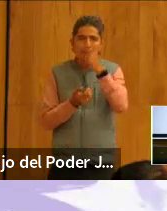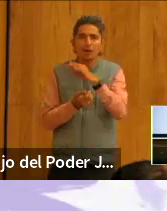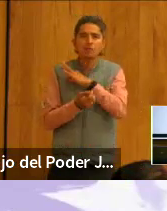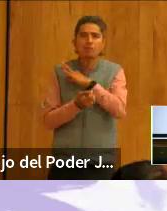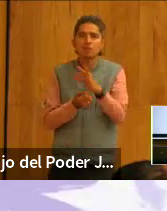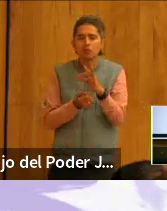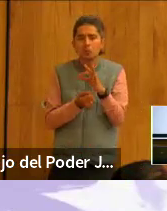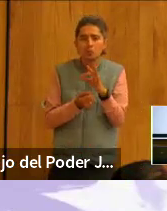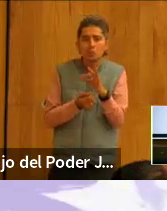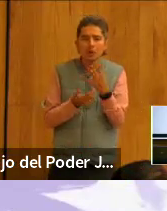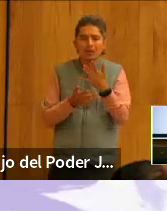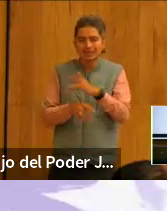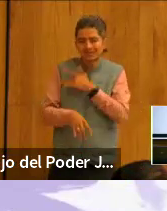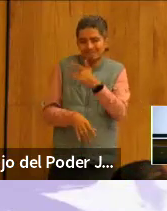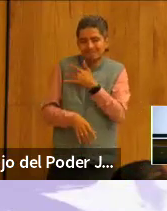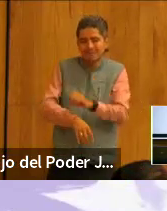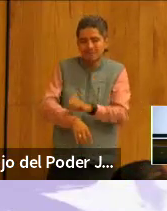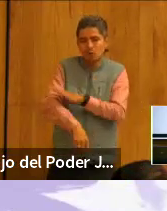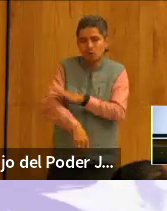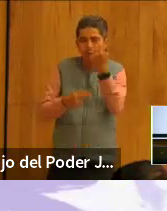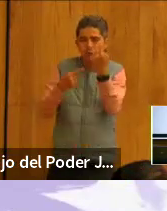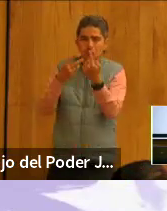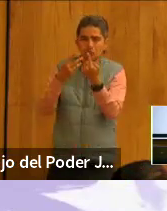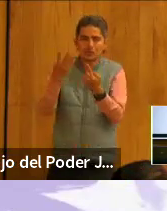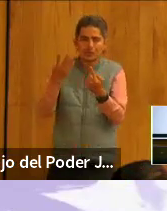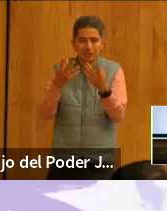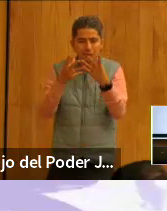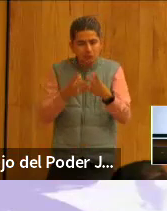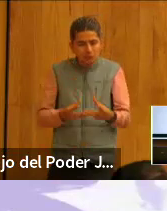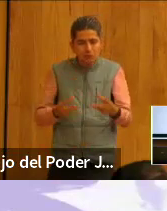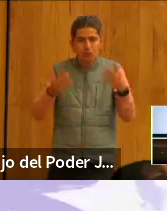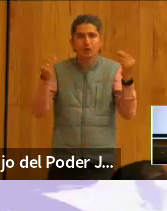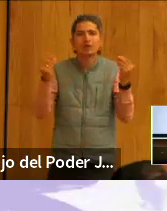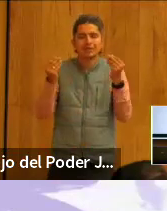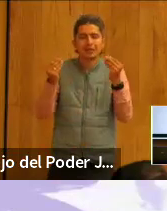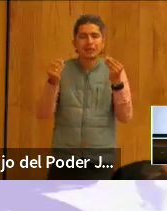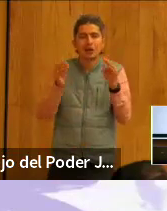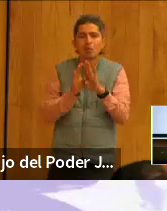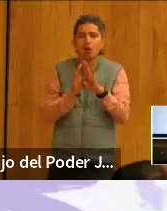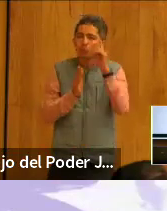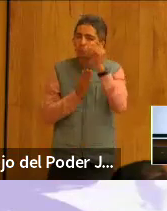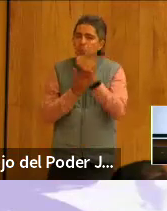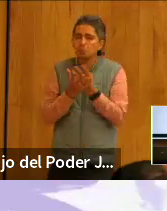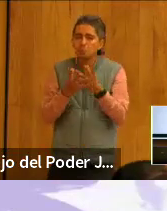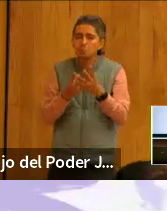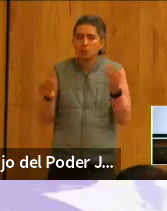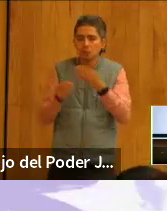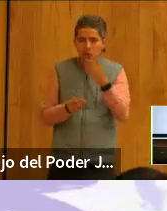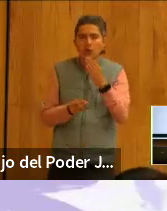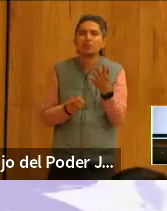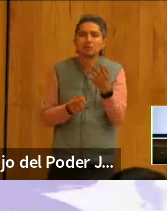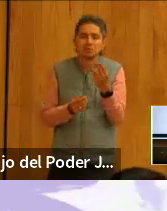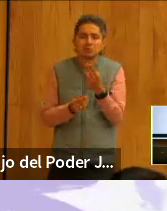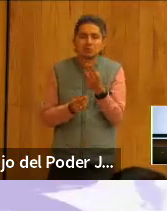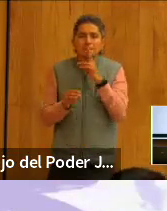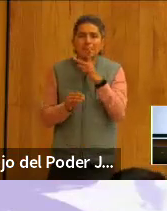sus recursos emocionales para establecer relaciones sanas, estables, que les permitan desarrollar de